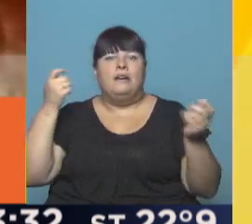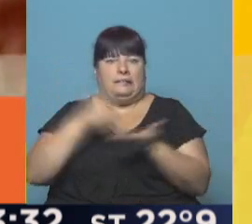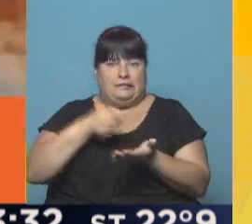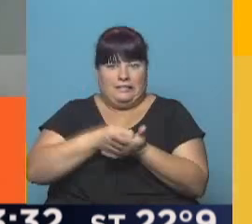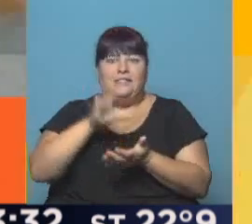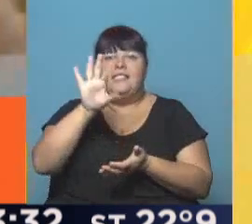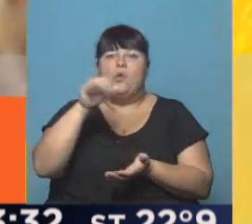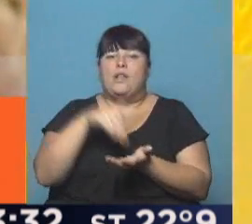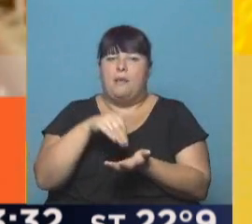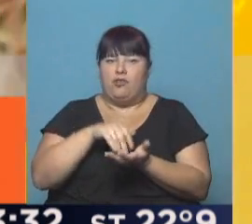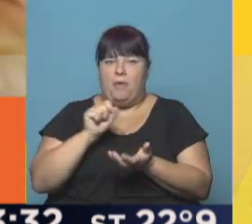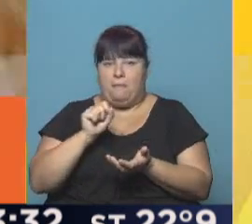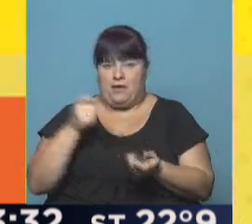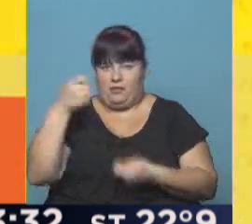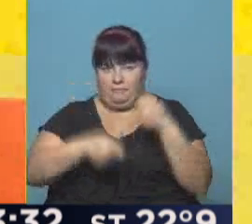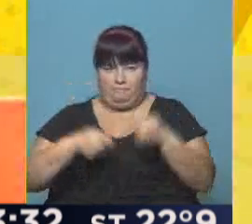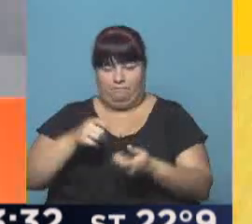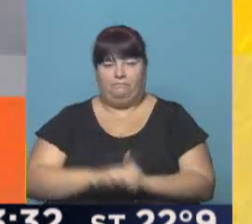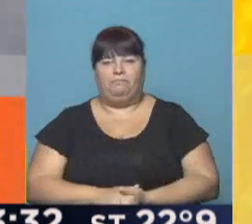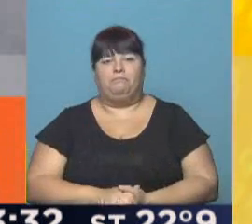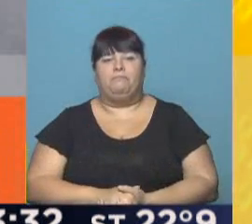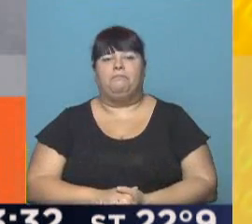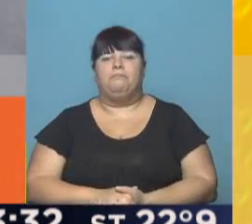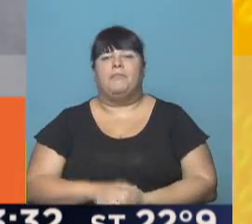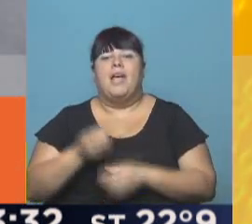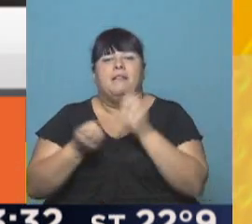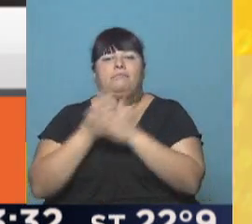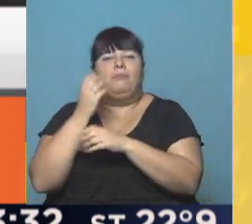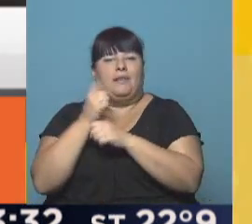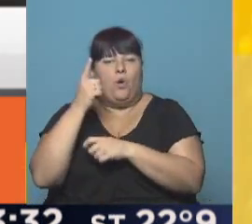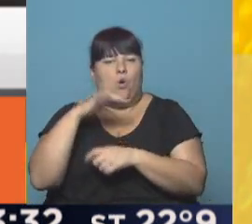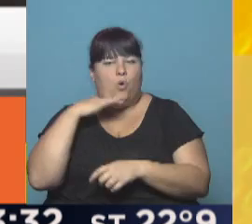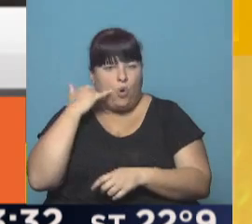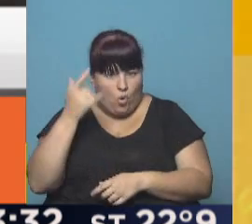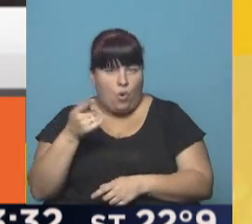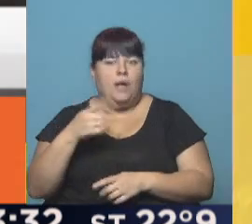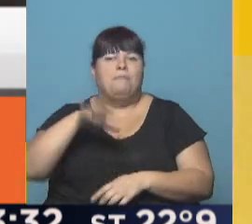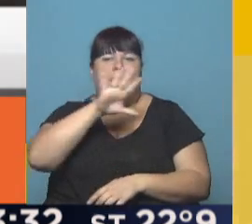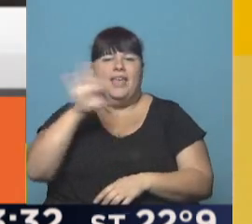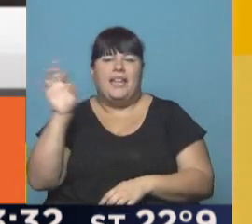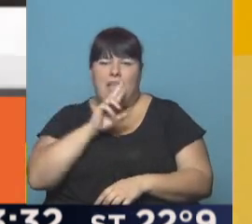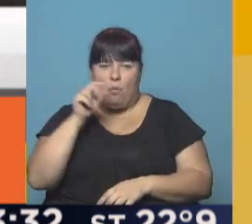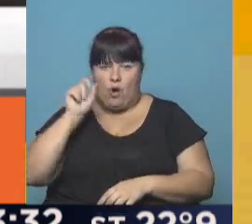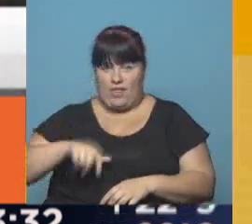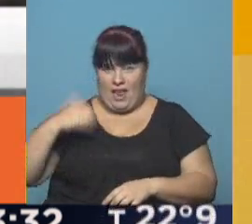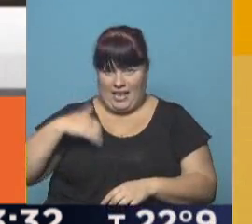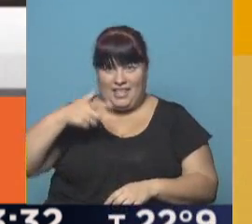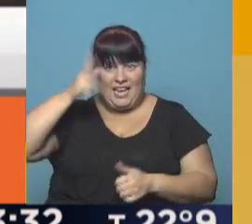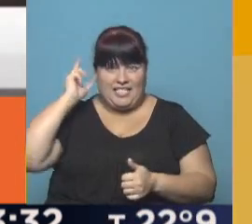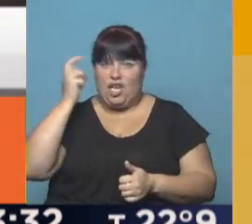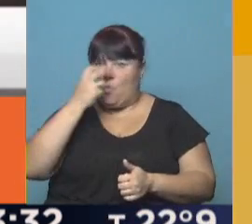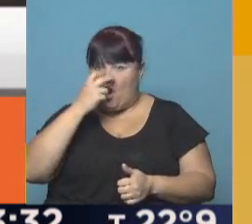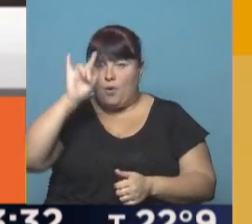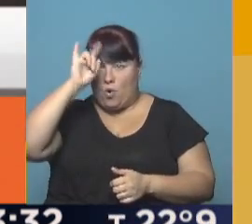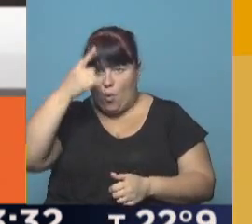invirtiendo 50 millones de pesos. Emprendedoras en Jujuy. Más de 500 mujeres de Argentina, Chile,